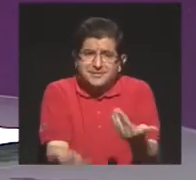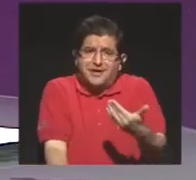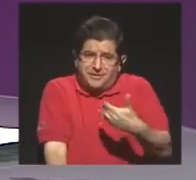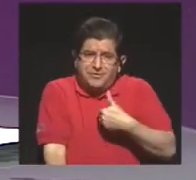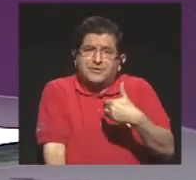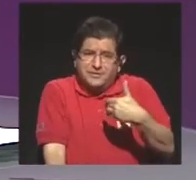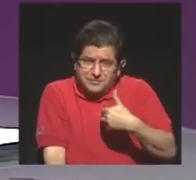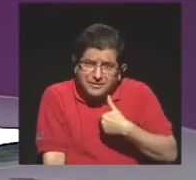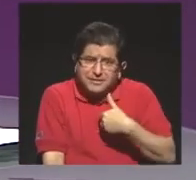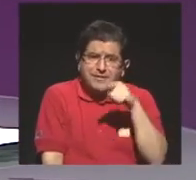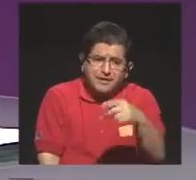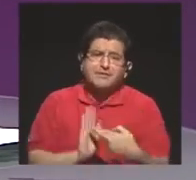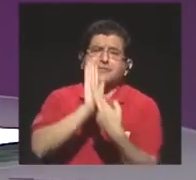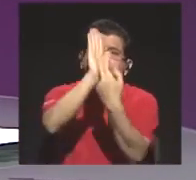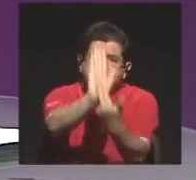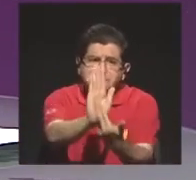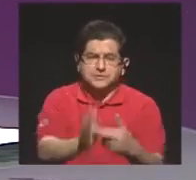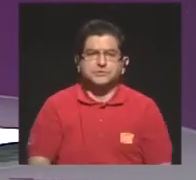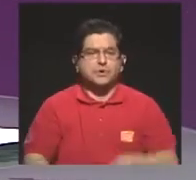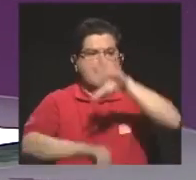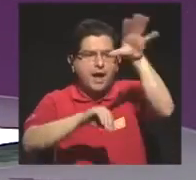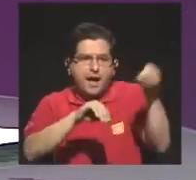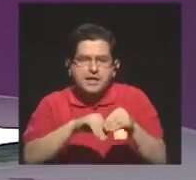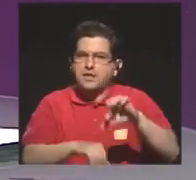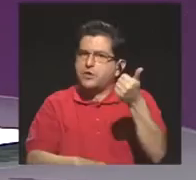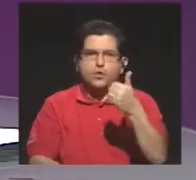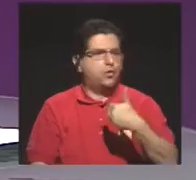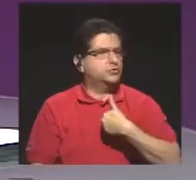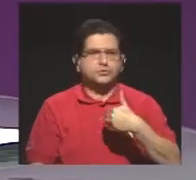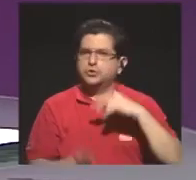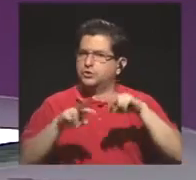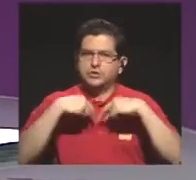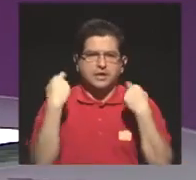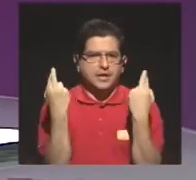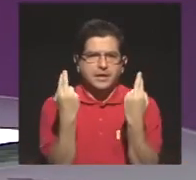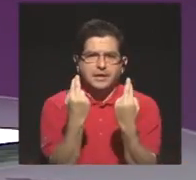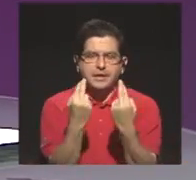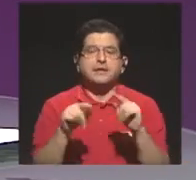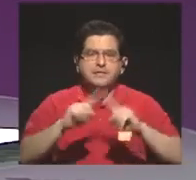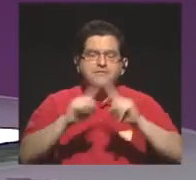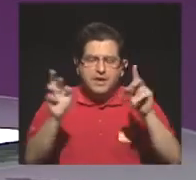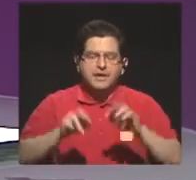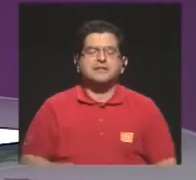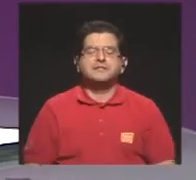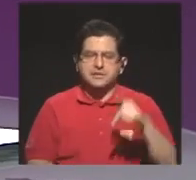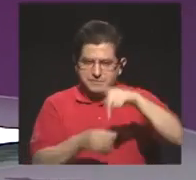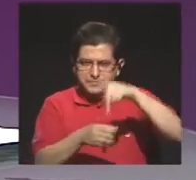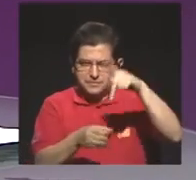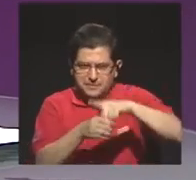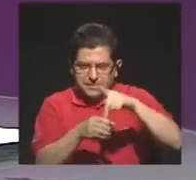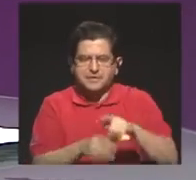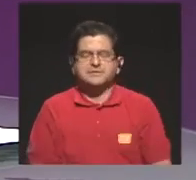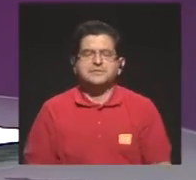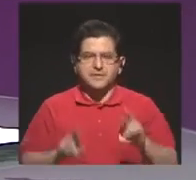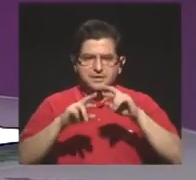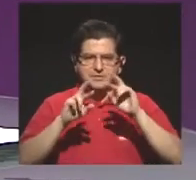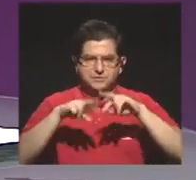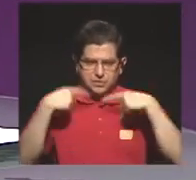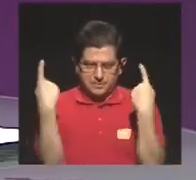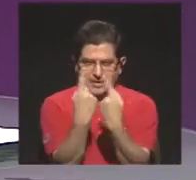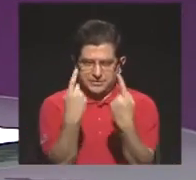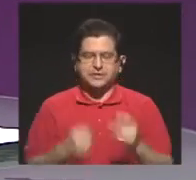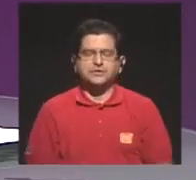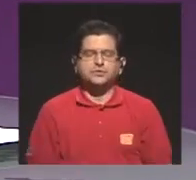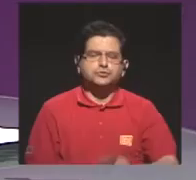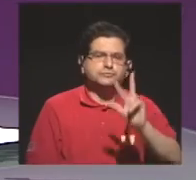que en este momento están representadas, más los que quedaron sin representación dentro de la Asamblea? A los partidos cantonales, claro. Claro. Y el tercer